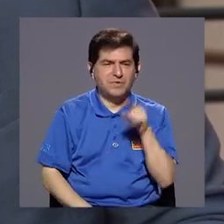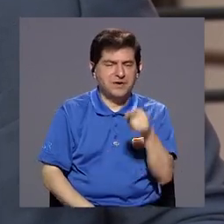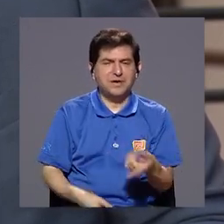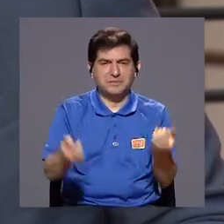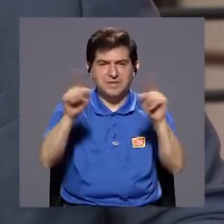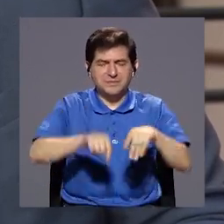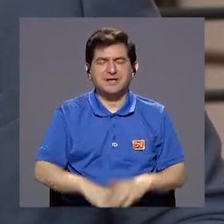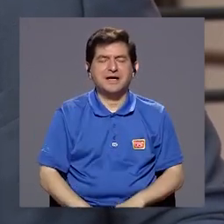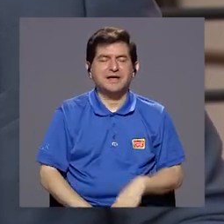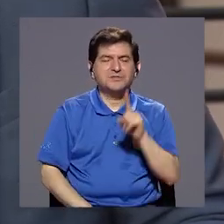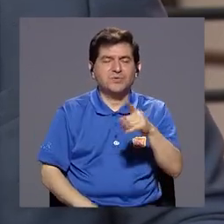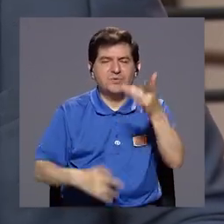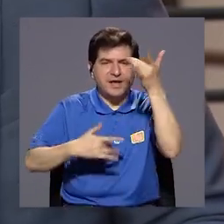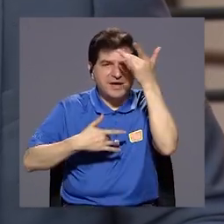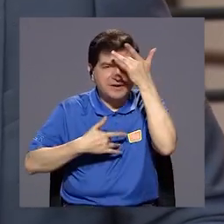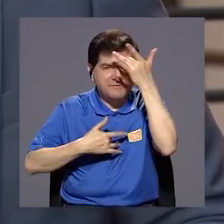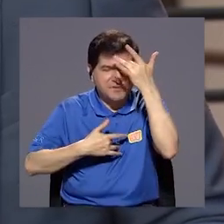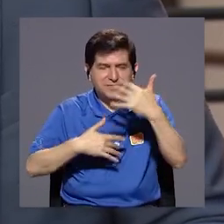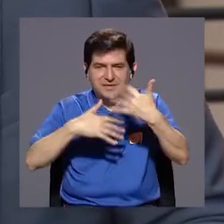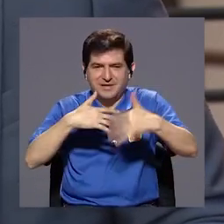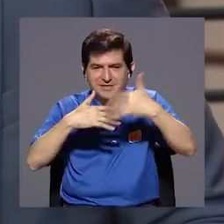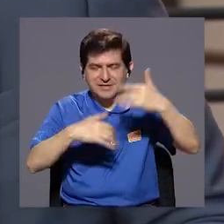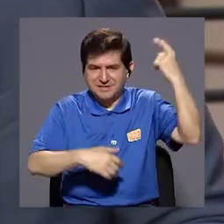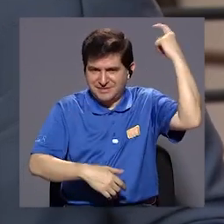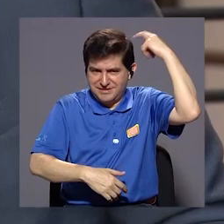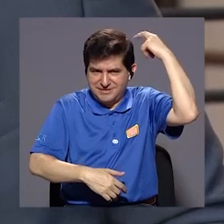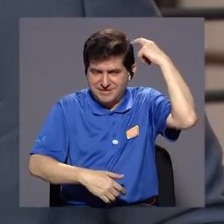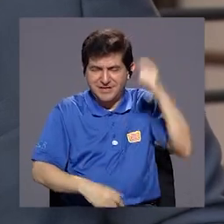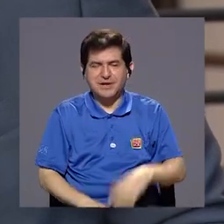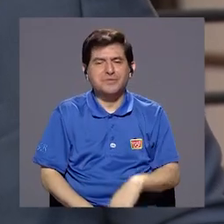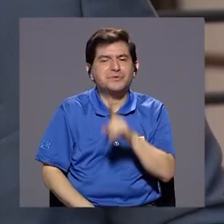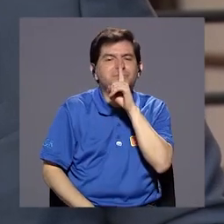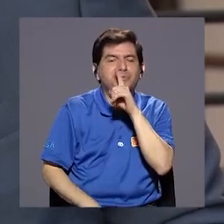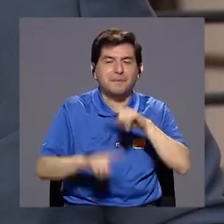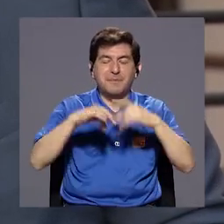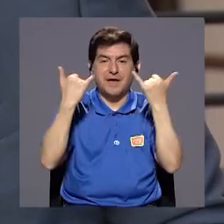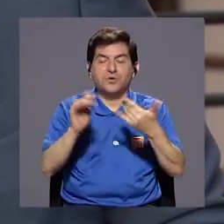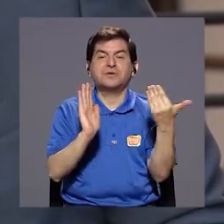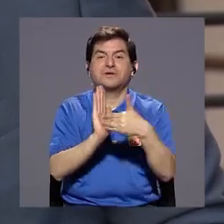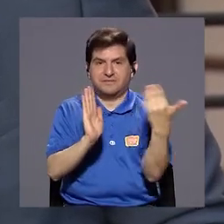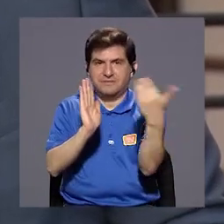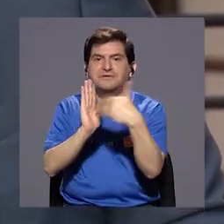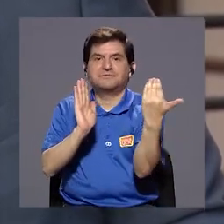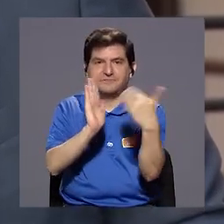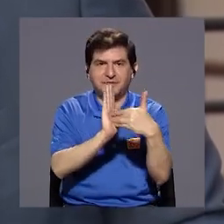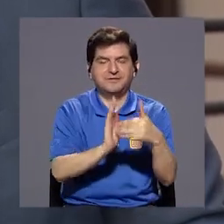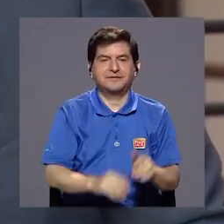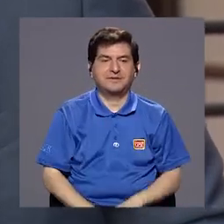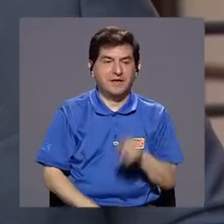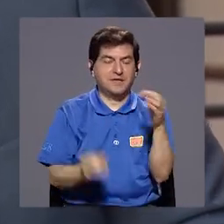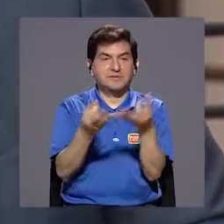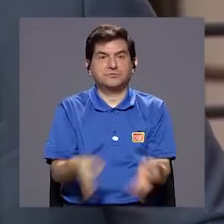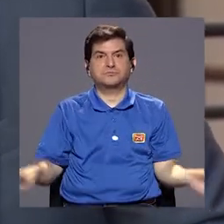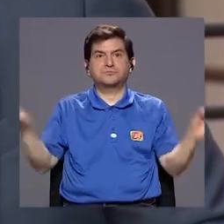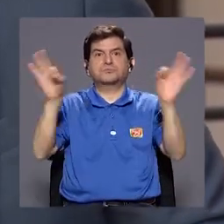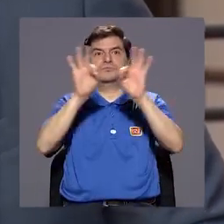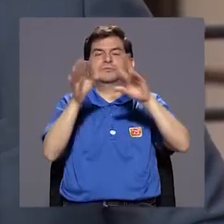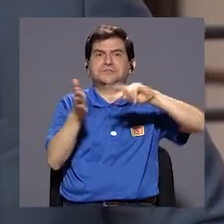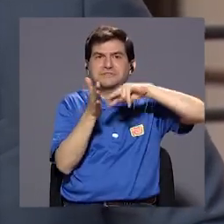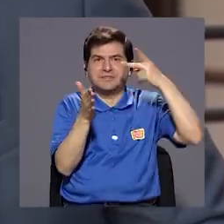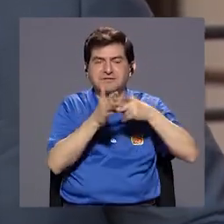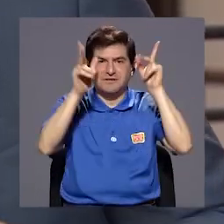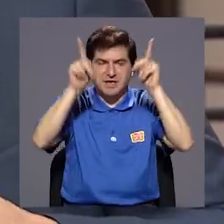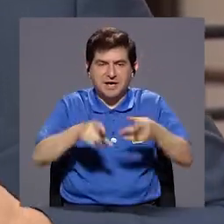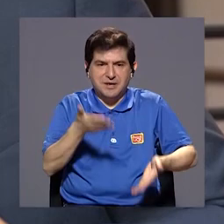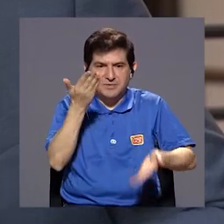llamamos enfermedad vascular silente, o sea, que no le ha dado síntomas, pero que ya está produciendo lesiones en el cerebro. Eso todavía es más importante, porque quiere